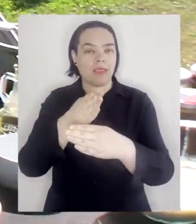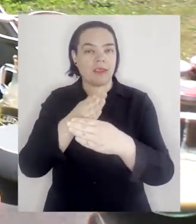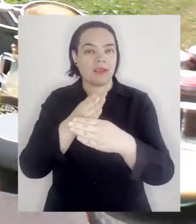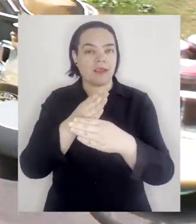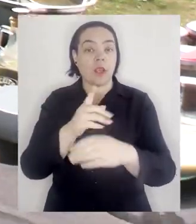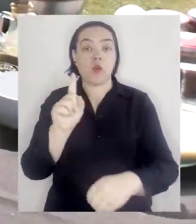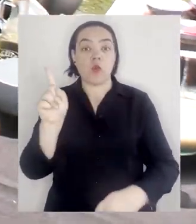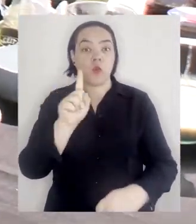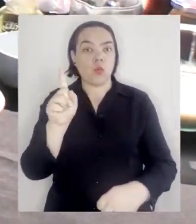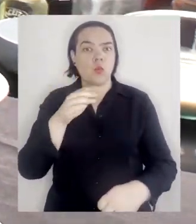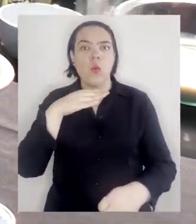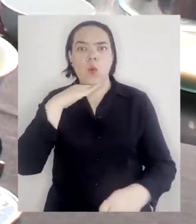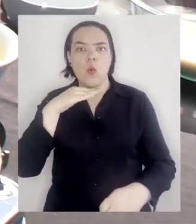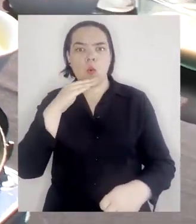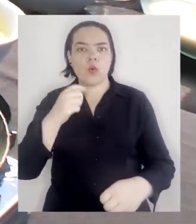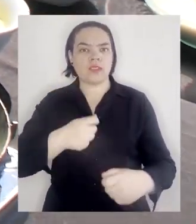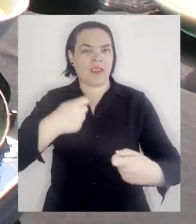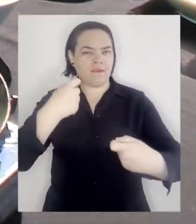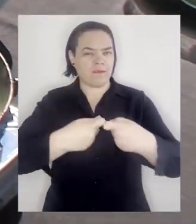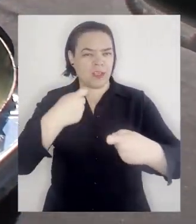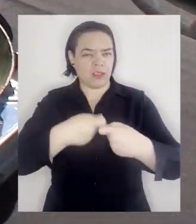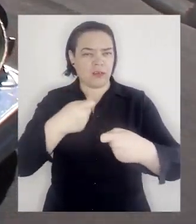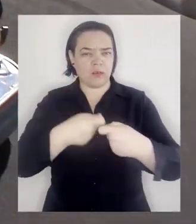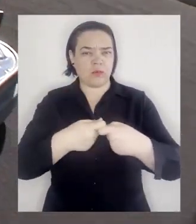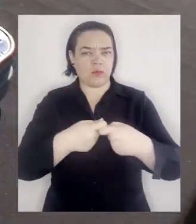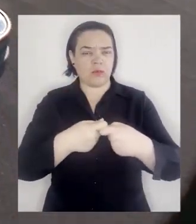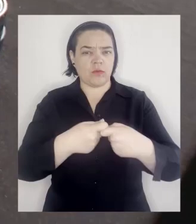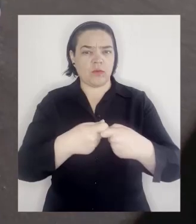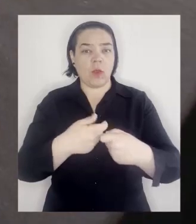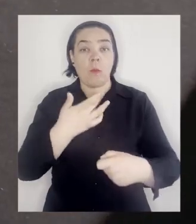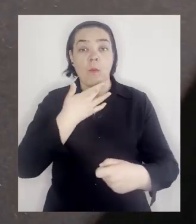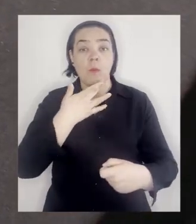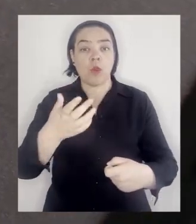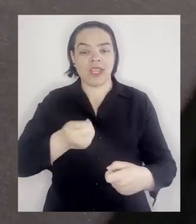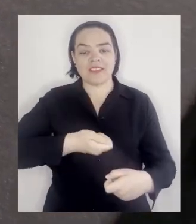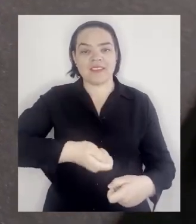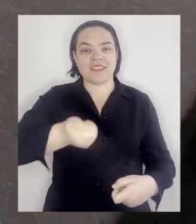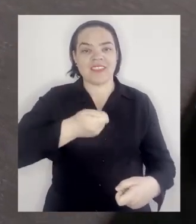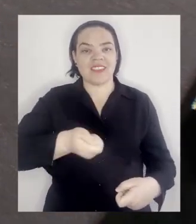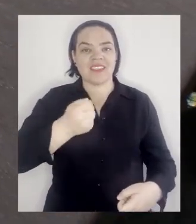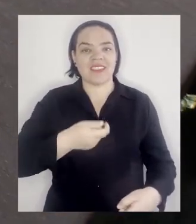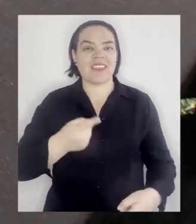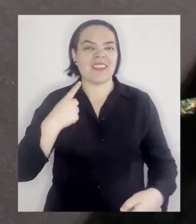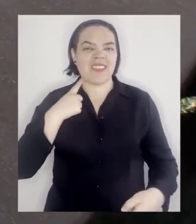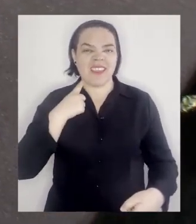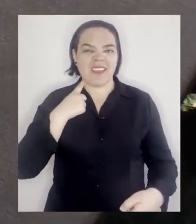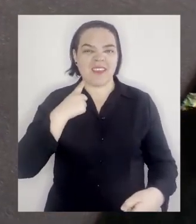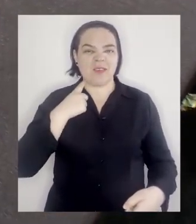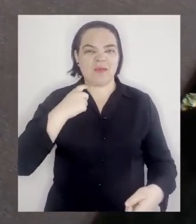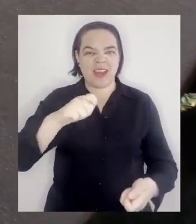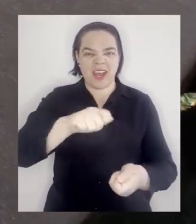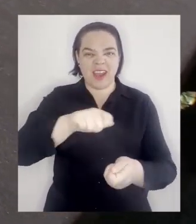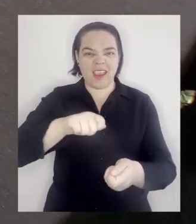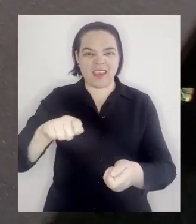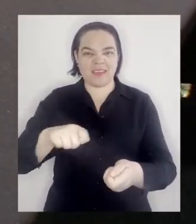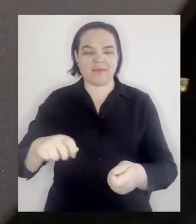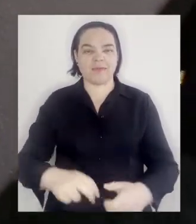una espátula de fielo, porque va a rayar, va a rayar la sartena. Y una buena